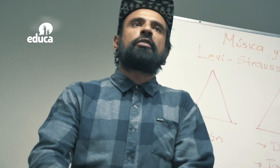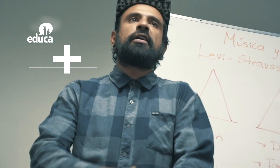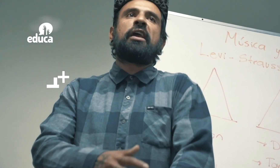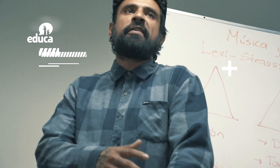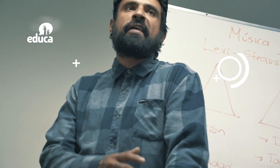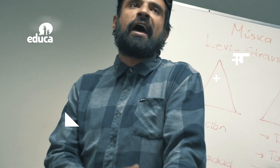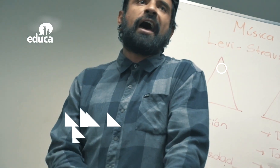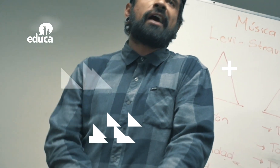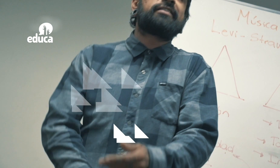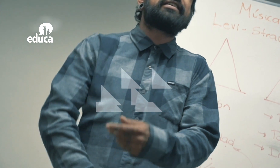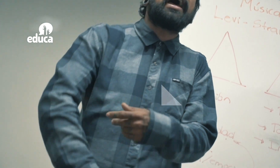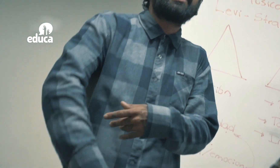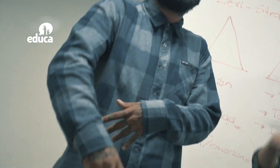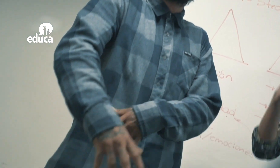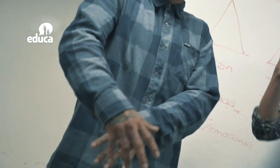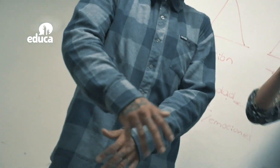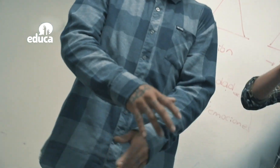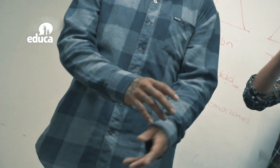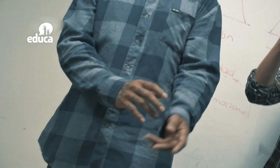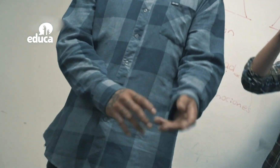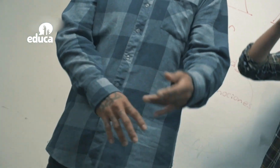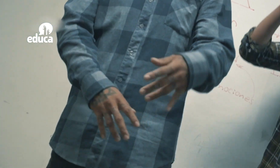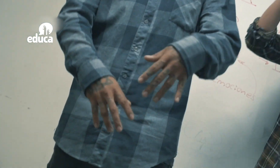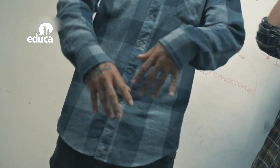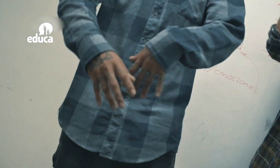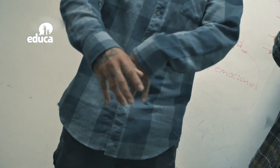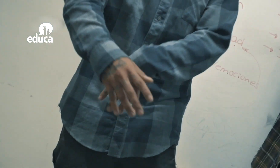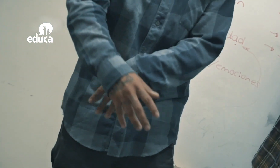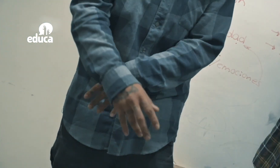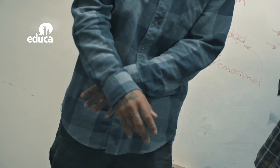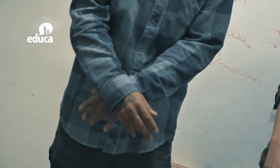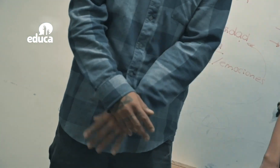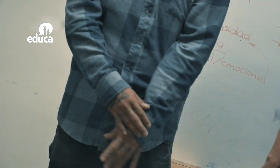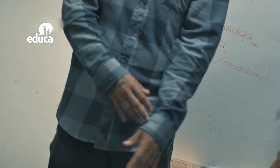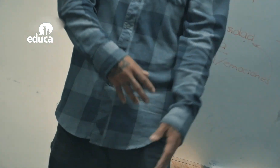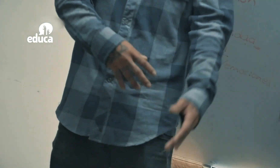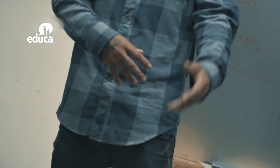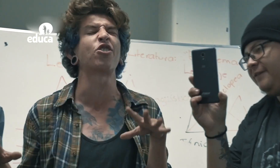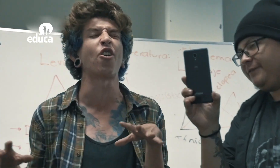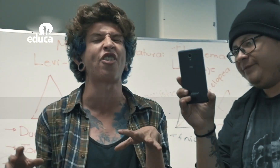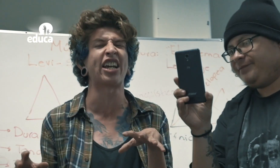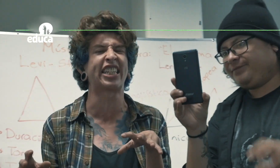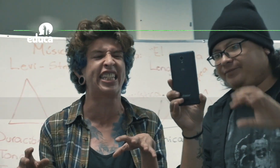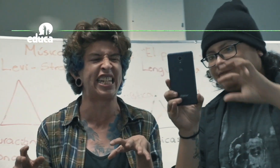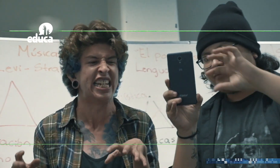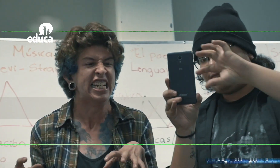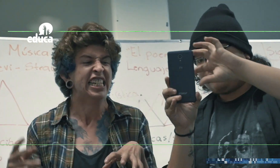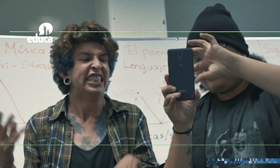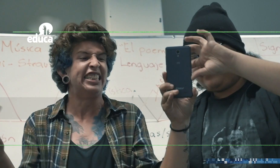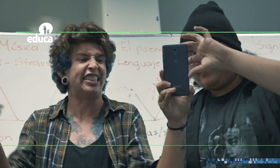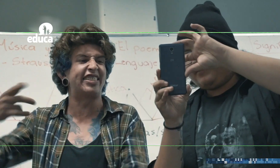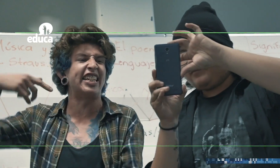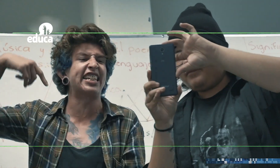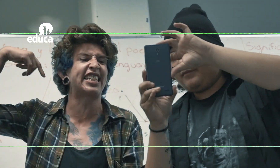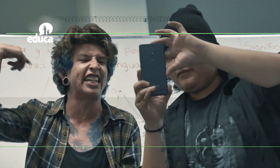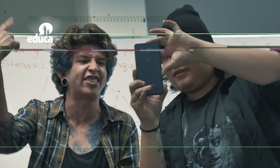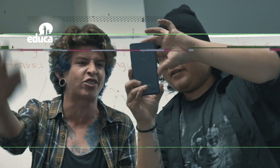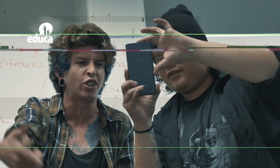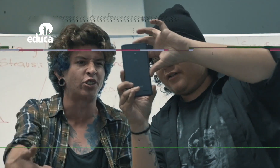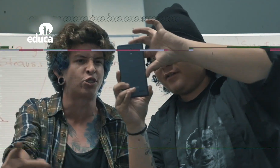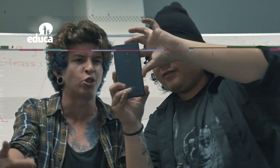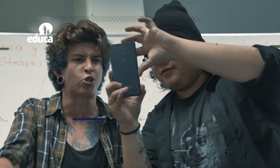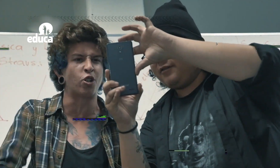este entra. El objetivo no era encontrar intérpretes, sino realmente personas que sintieran lo que estaban diciendo. La poesía si no